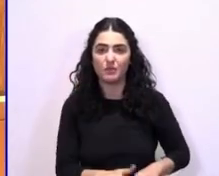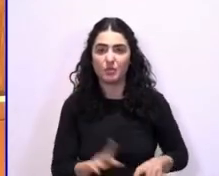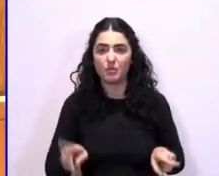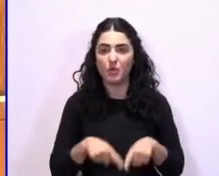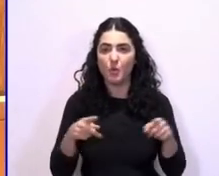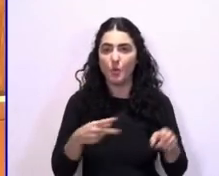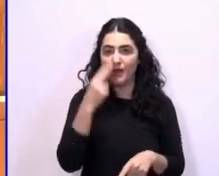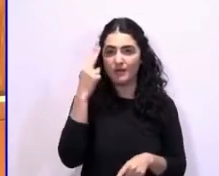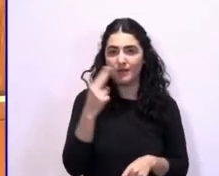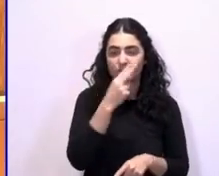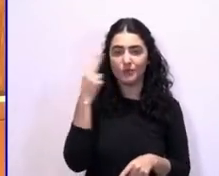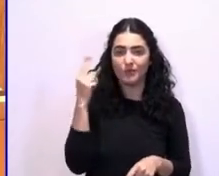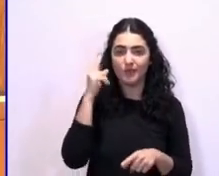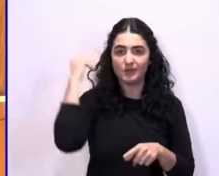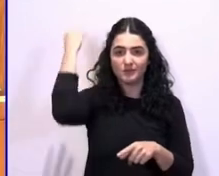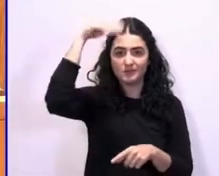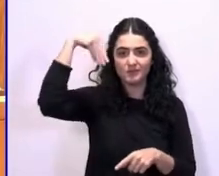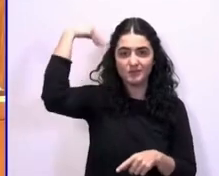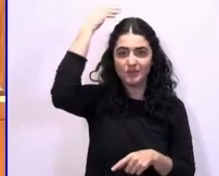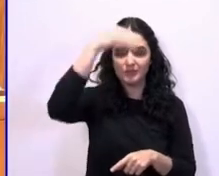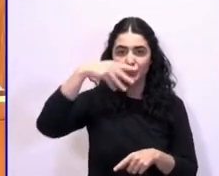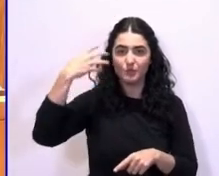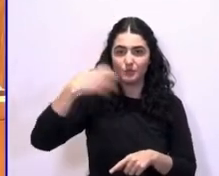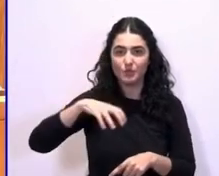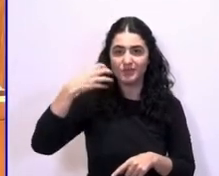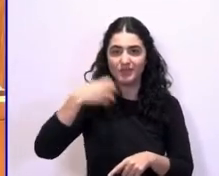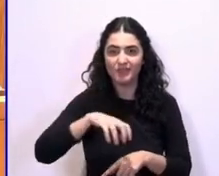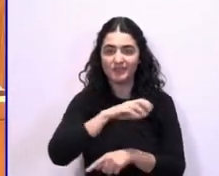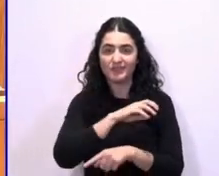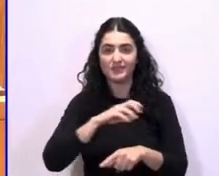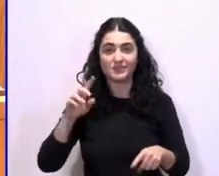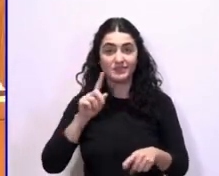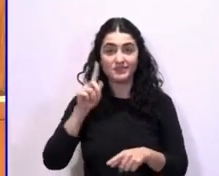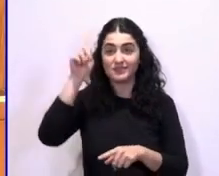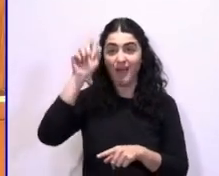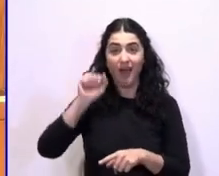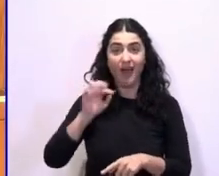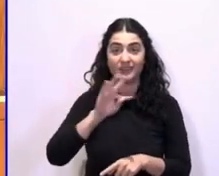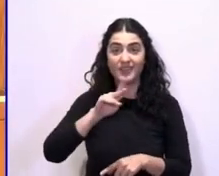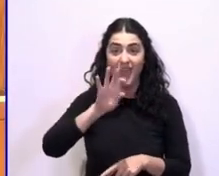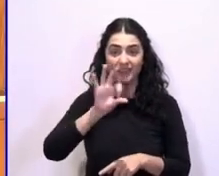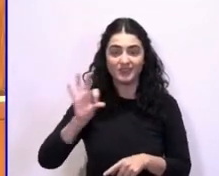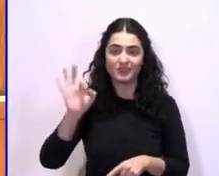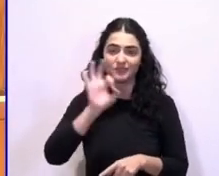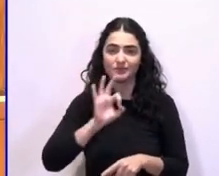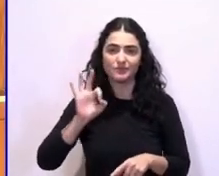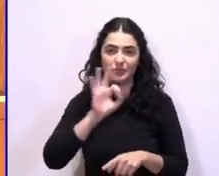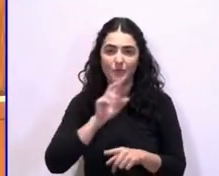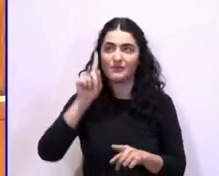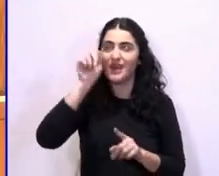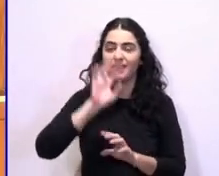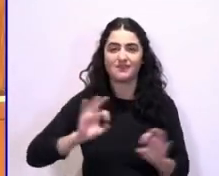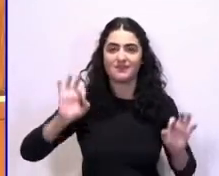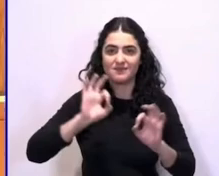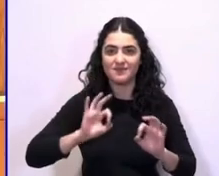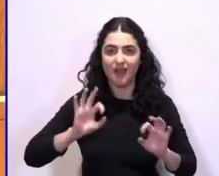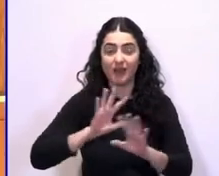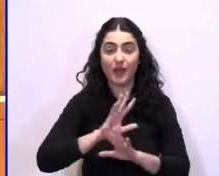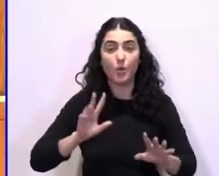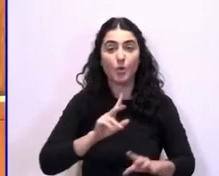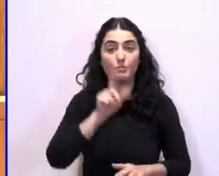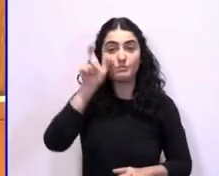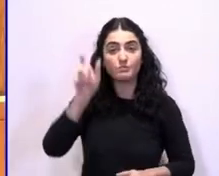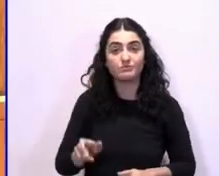musulmanes, protestantes, ateas o agnósticas. Lo importante se centra en la palabra personas, no en